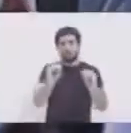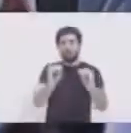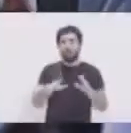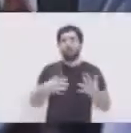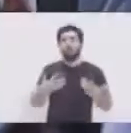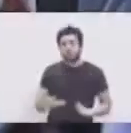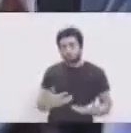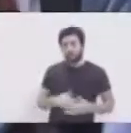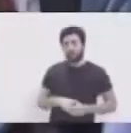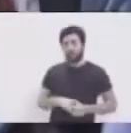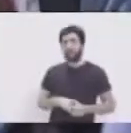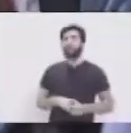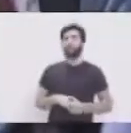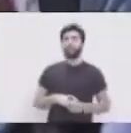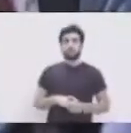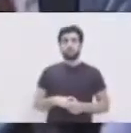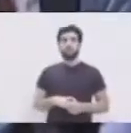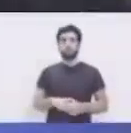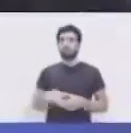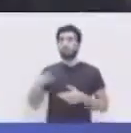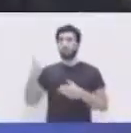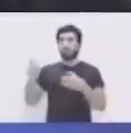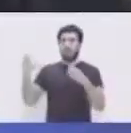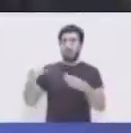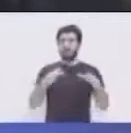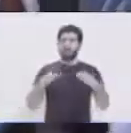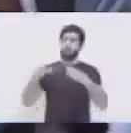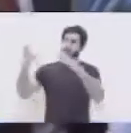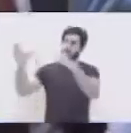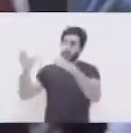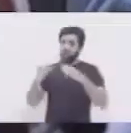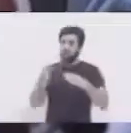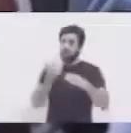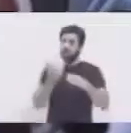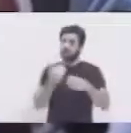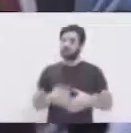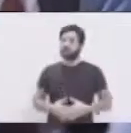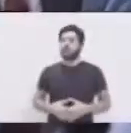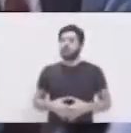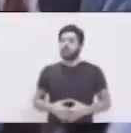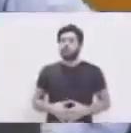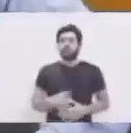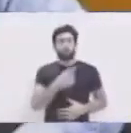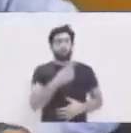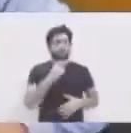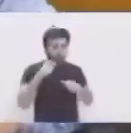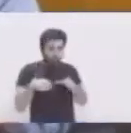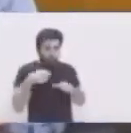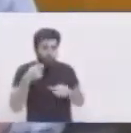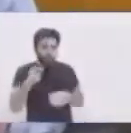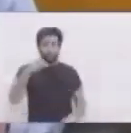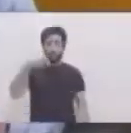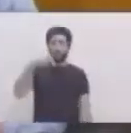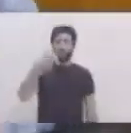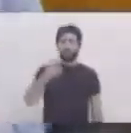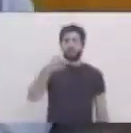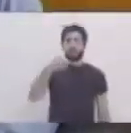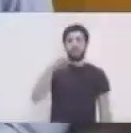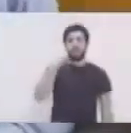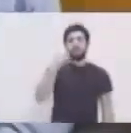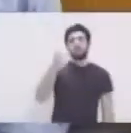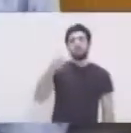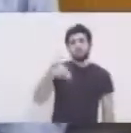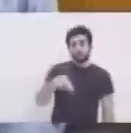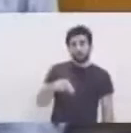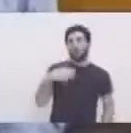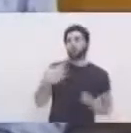cocinaba? Sí, a mí me hacía pasteles. Qué rico. ¿Y vos? A mí me cocinaba pepián. Pepián, uy, qué rico. Pues